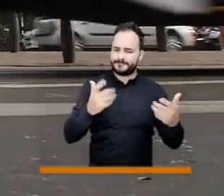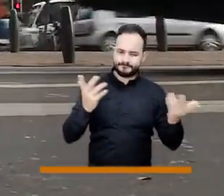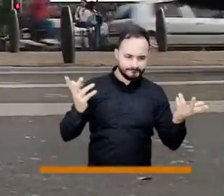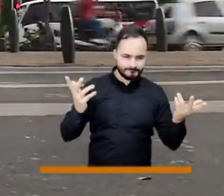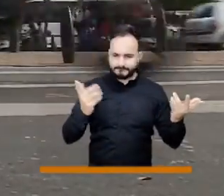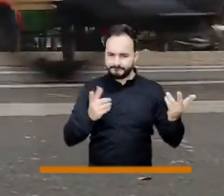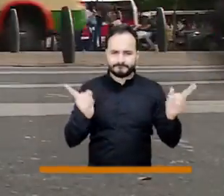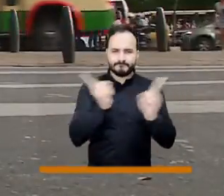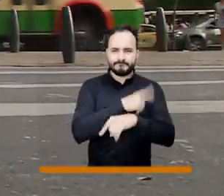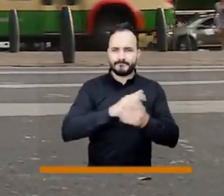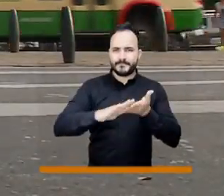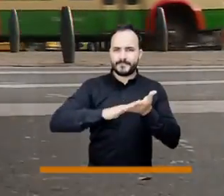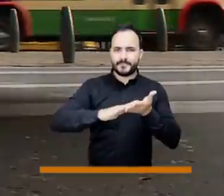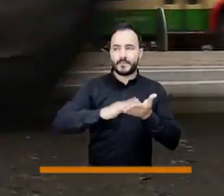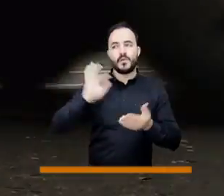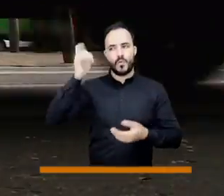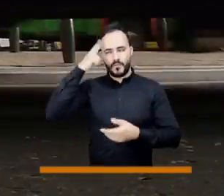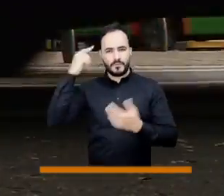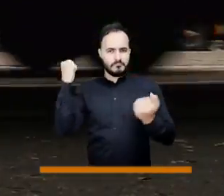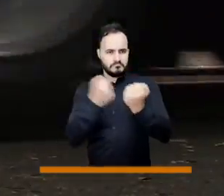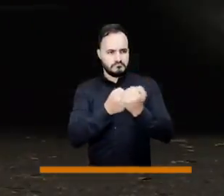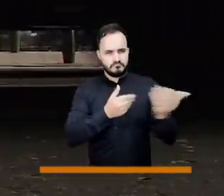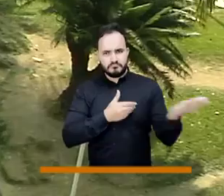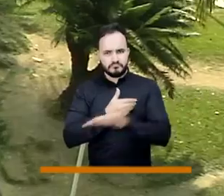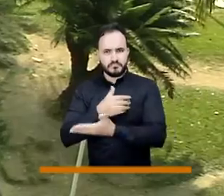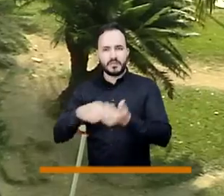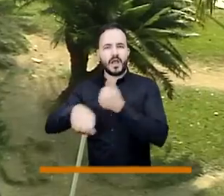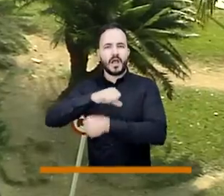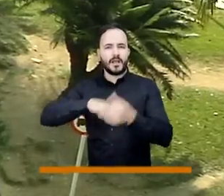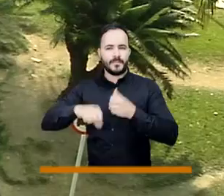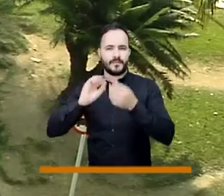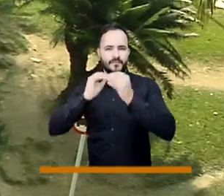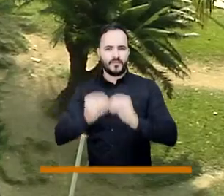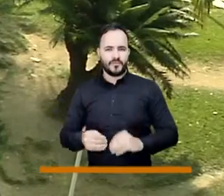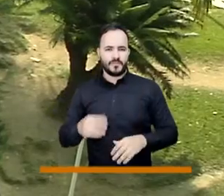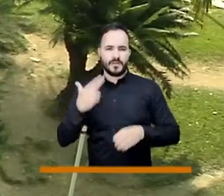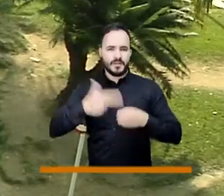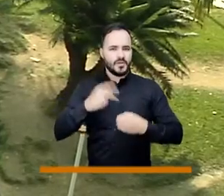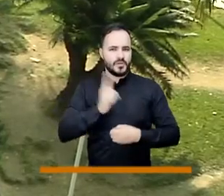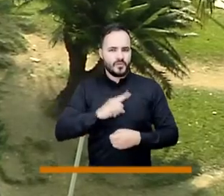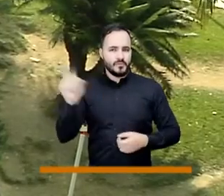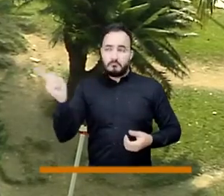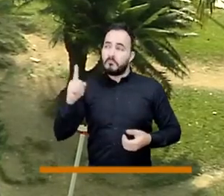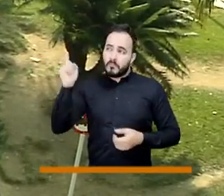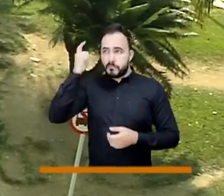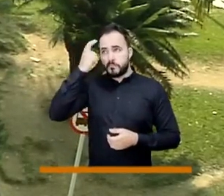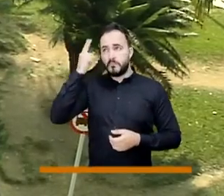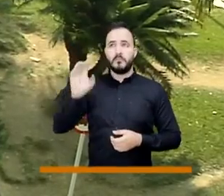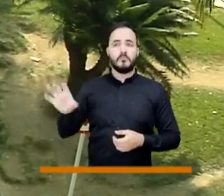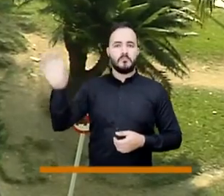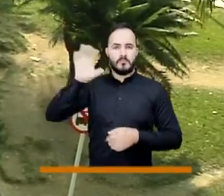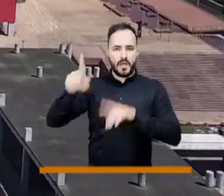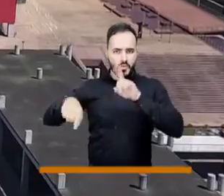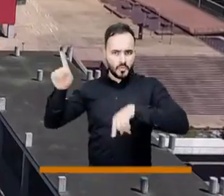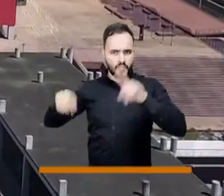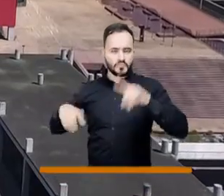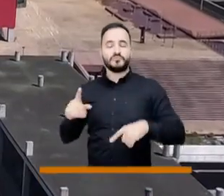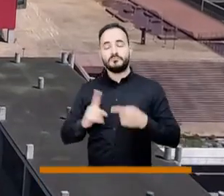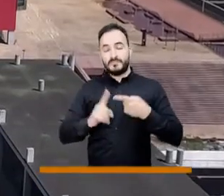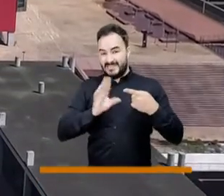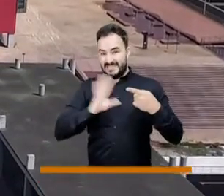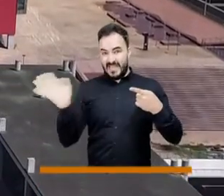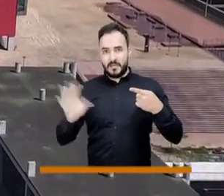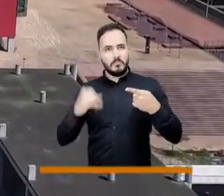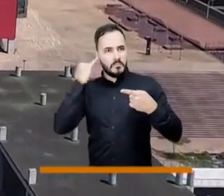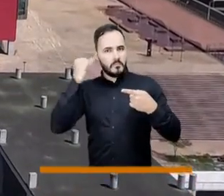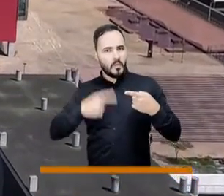un vehículo tengan un subsidio por parte del gobierno, como se utiliza en muchos países del mundo, pero hay adicionalmente otros pequeños